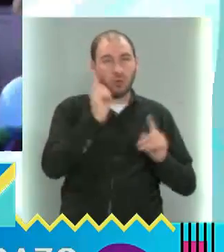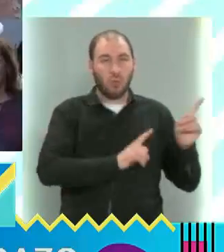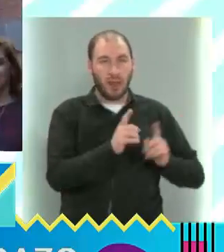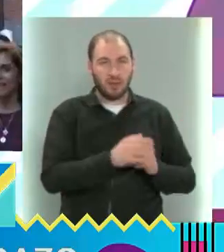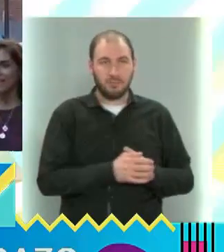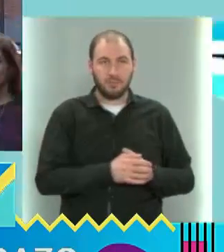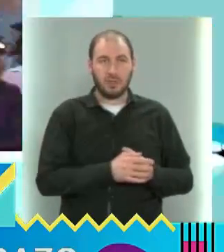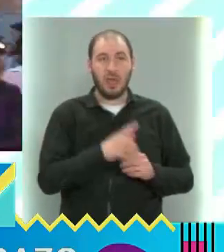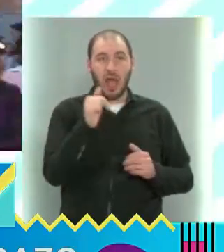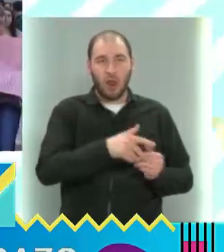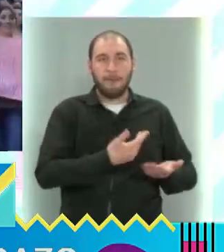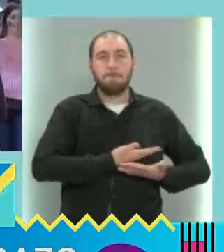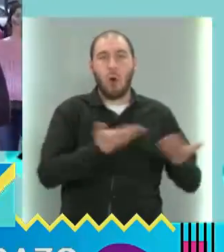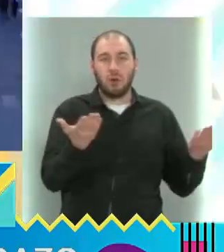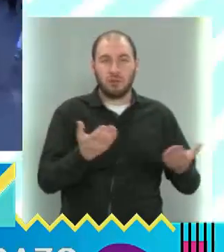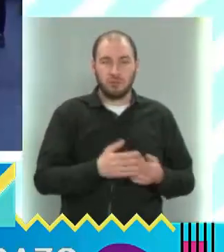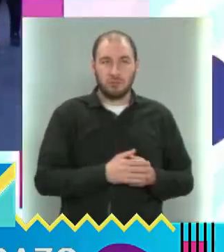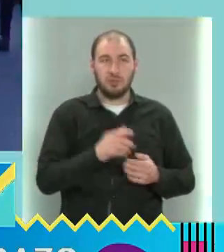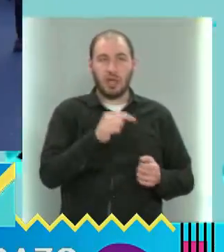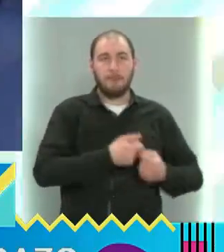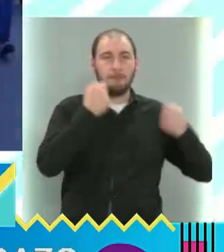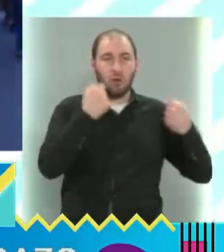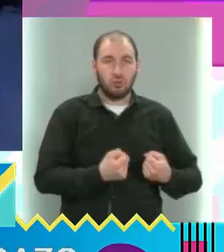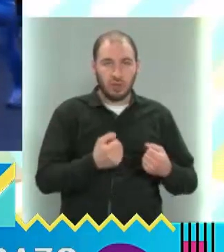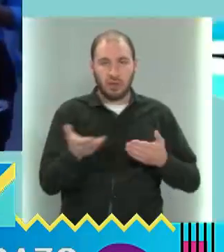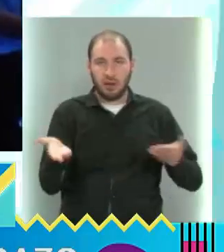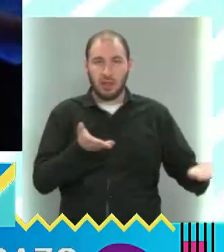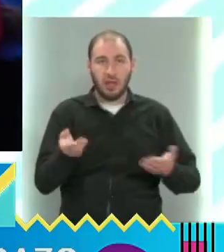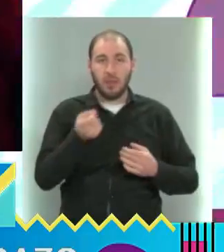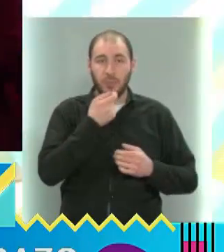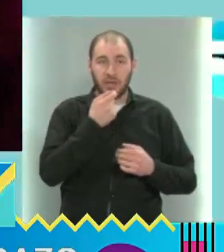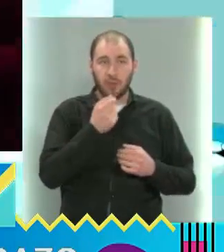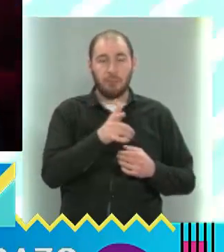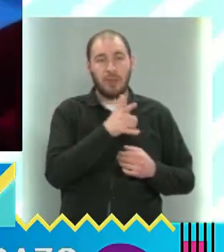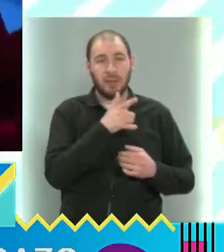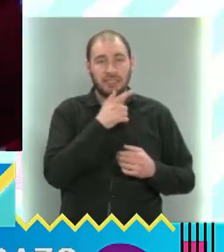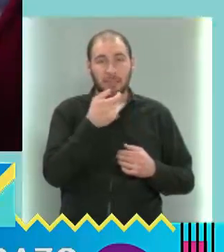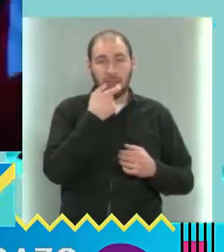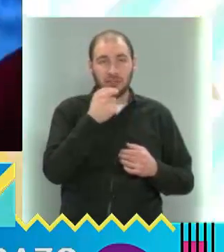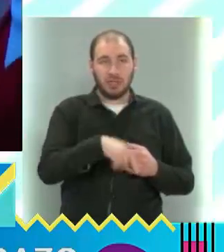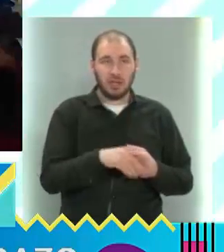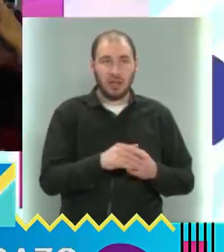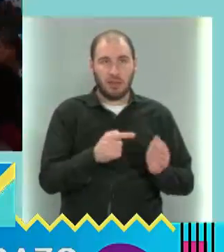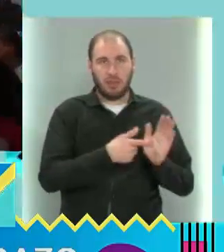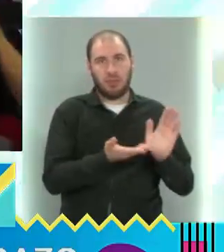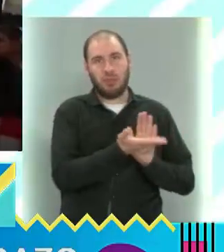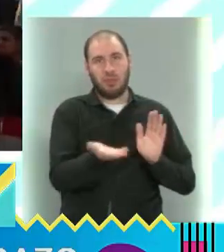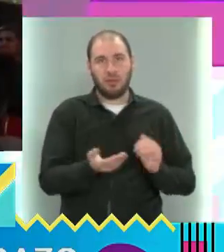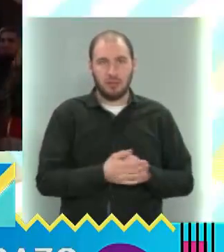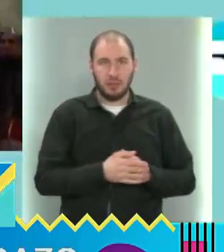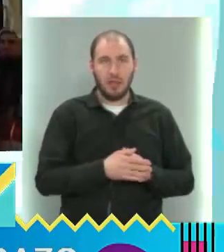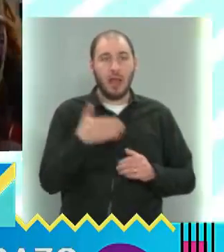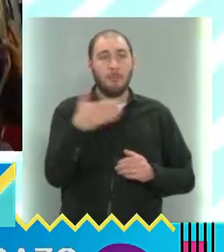Entonces, cuando ahora públicamente toman una postura u otra, por ejemplo, me parece que en Mendoza ha sido notable